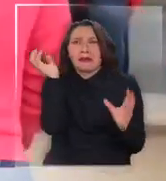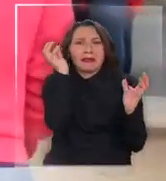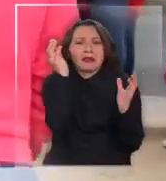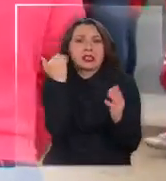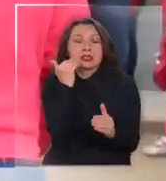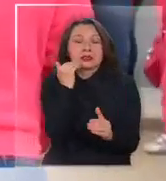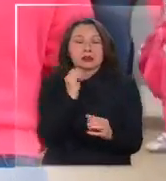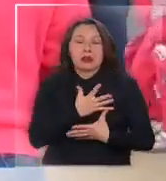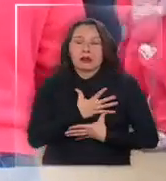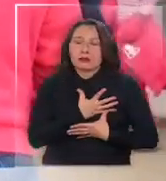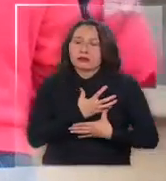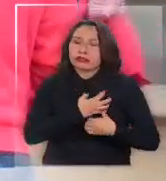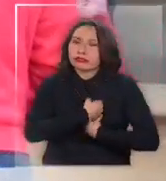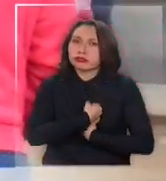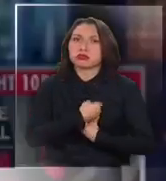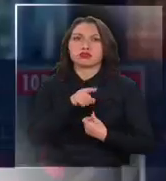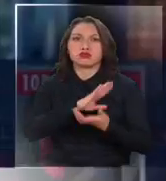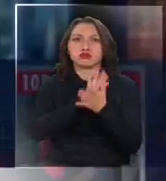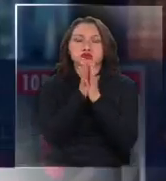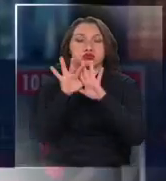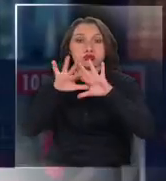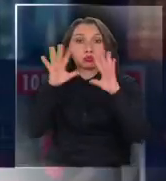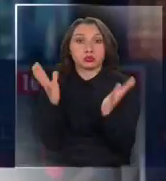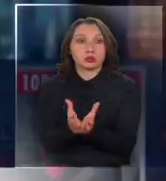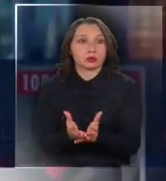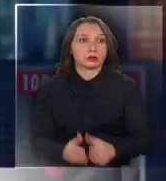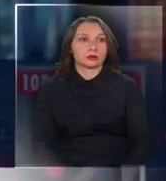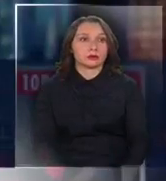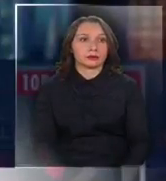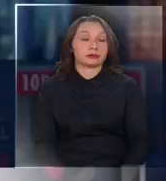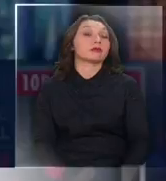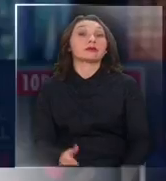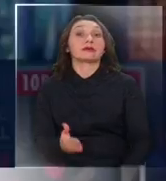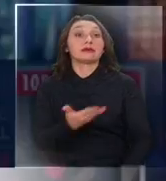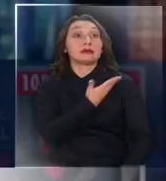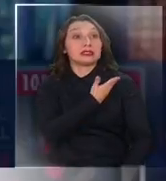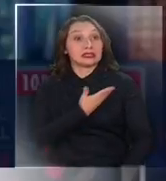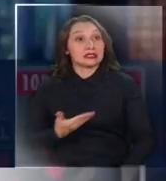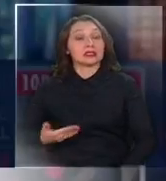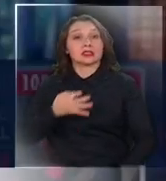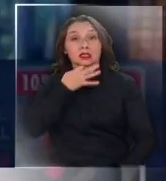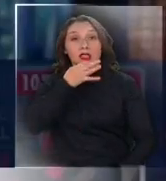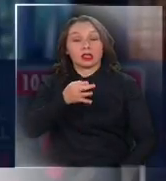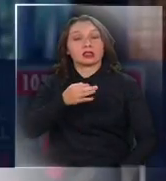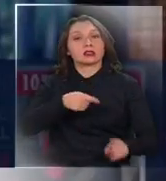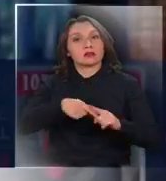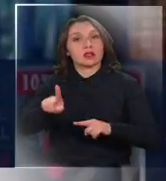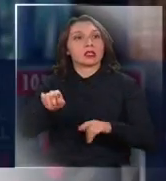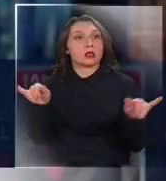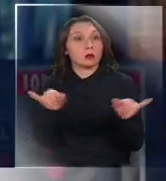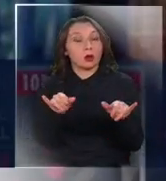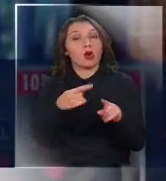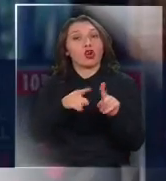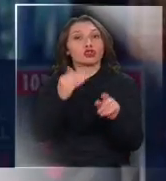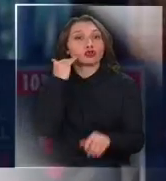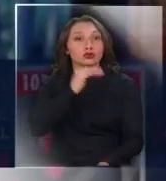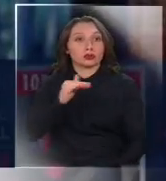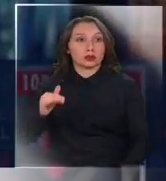han conmovido al mundo entero. Trump administration officials have been sending babies and other young